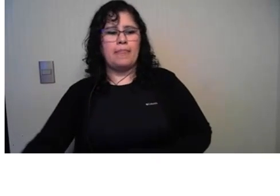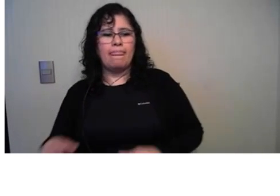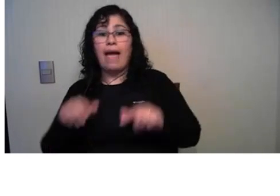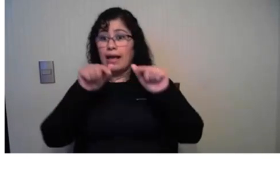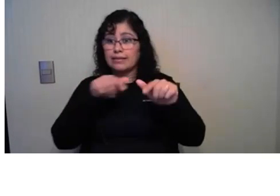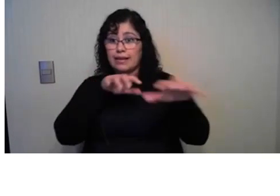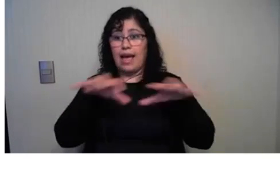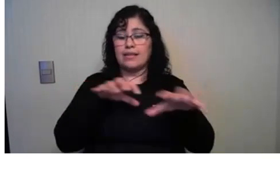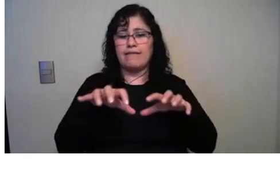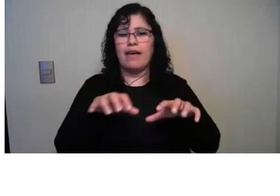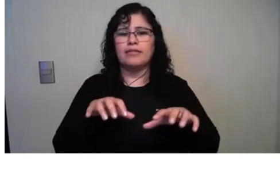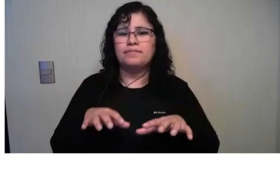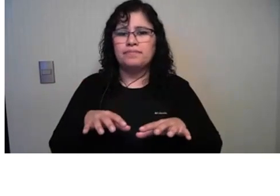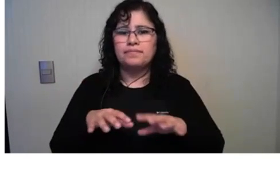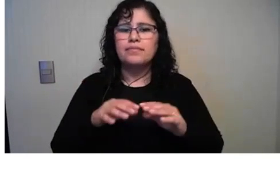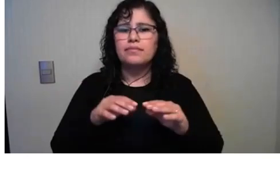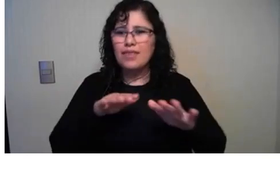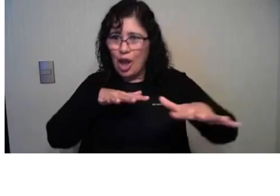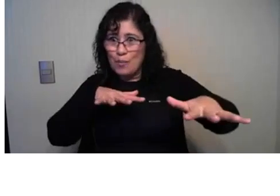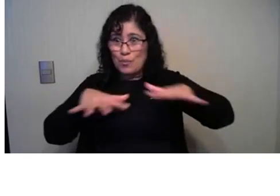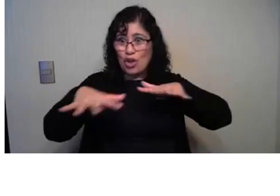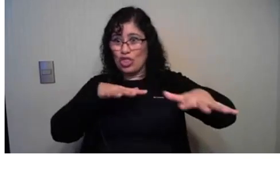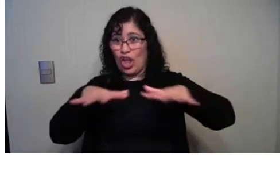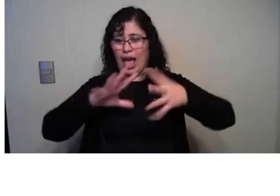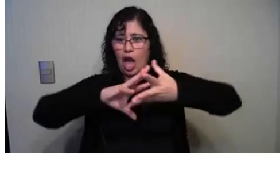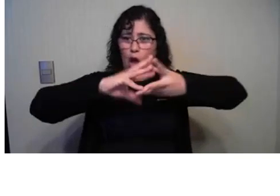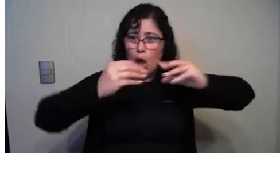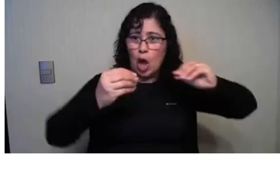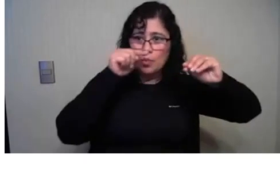motora va a tener una acción sobre musculatura